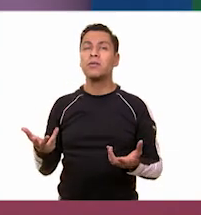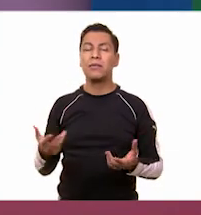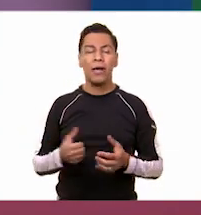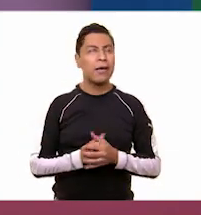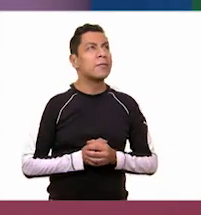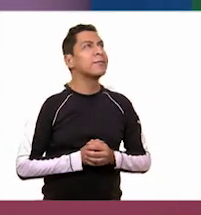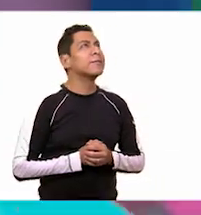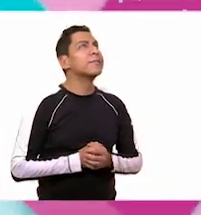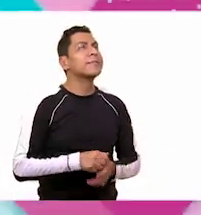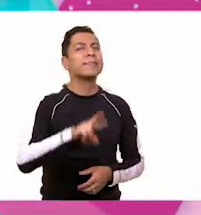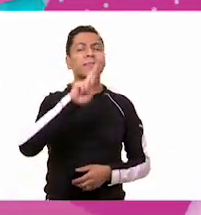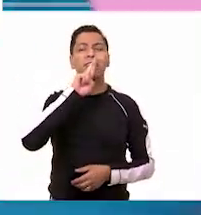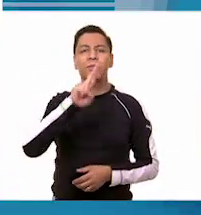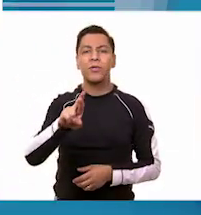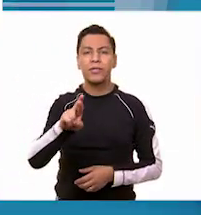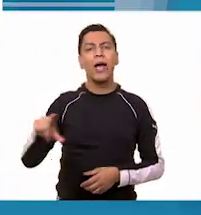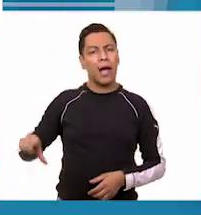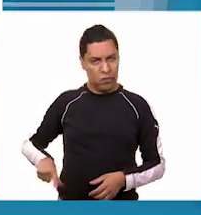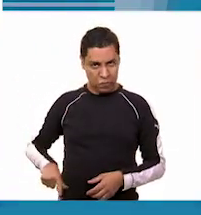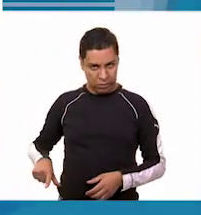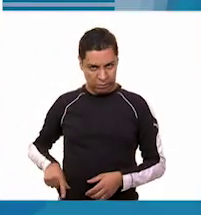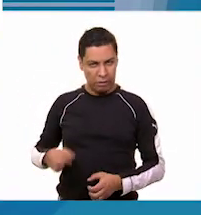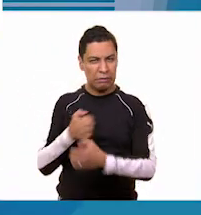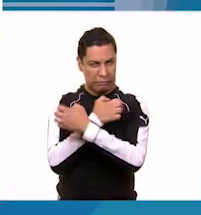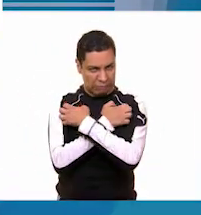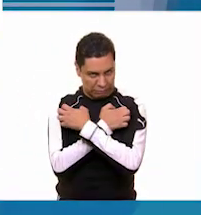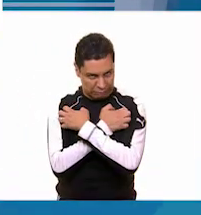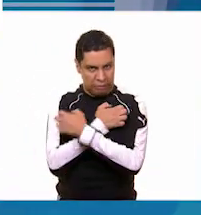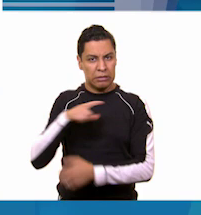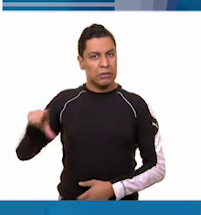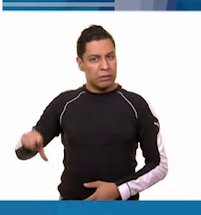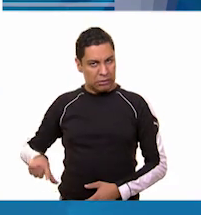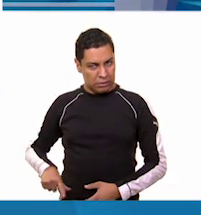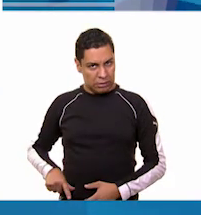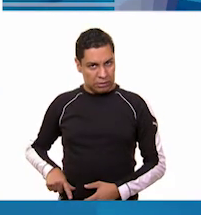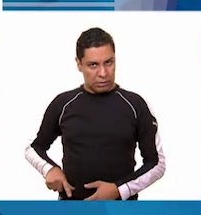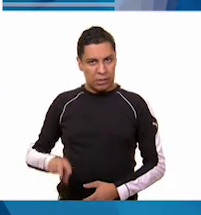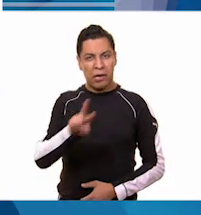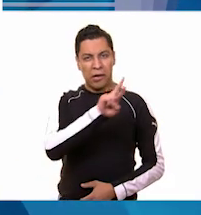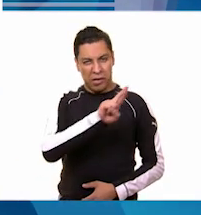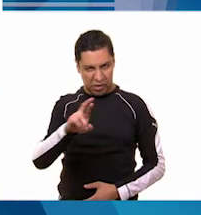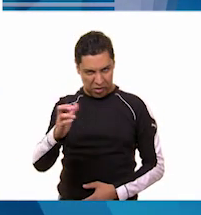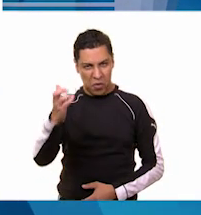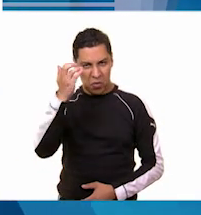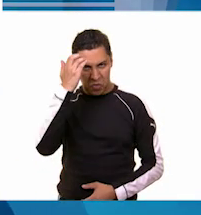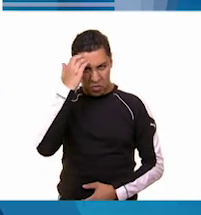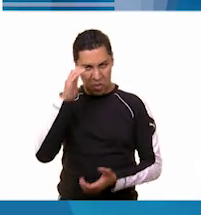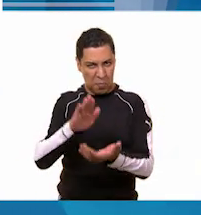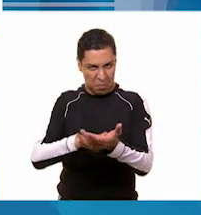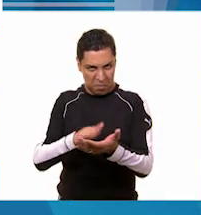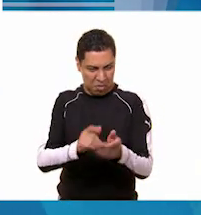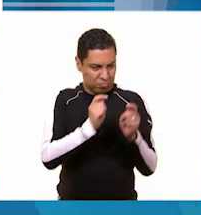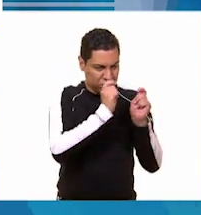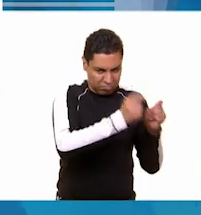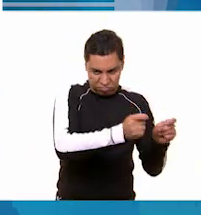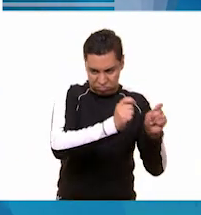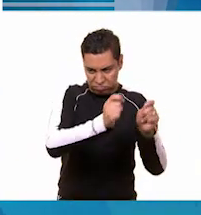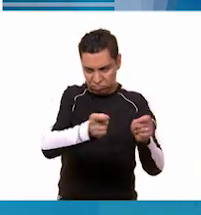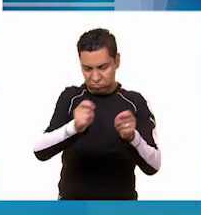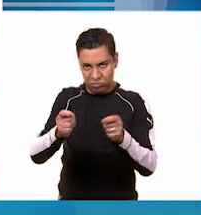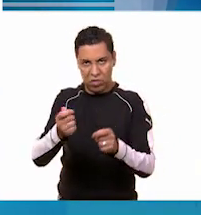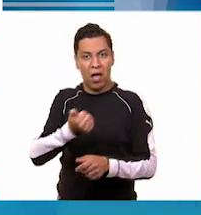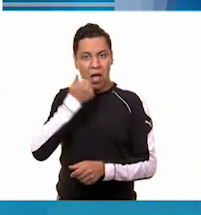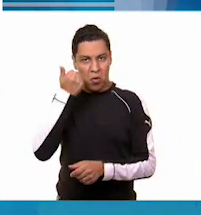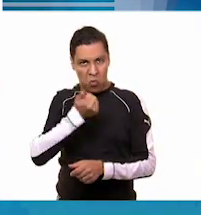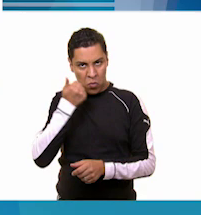sería: las autoridades educativas y gubernamentales reconocieron el trabajo de docentes, alumnos